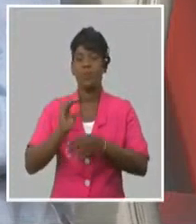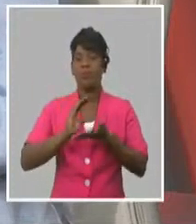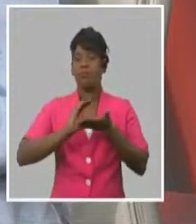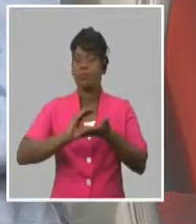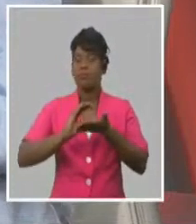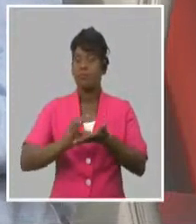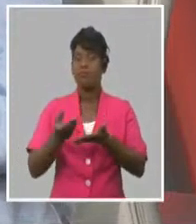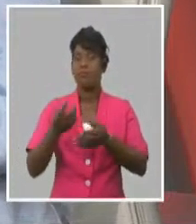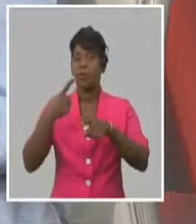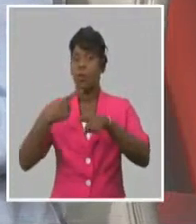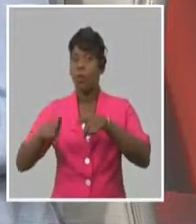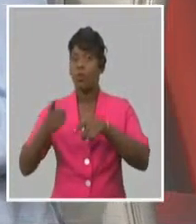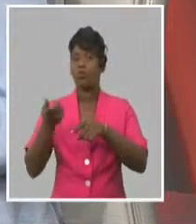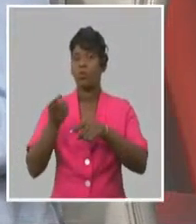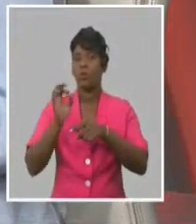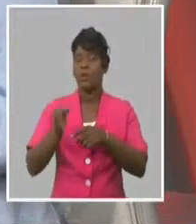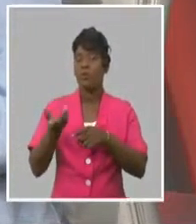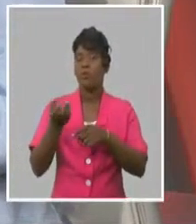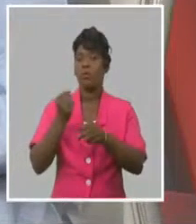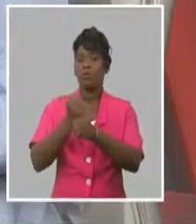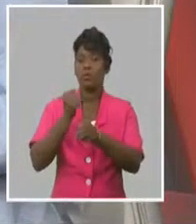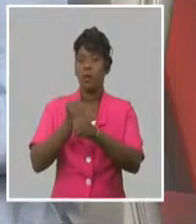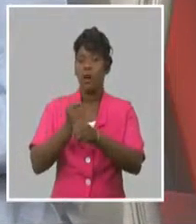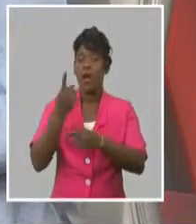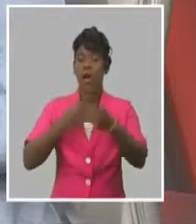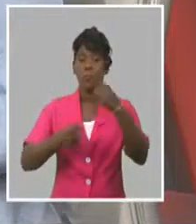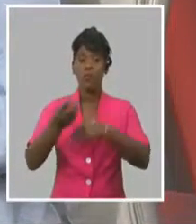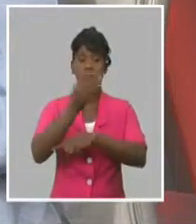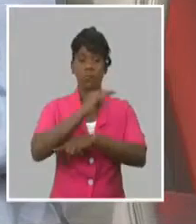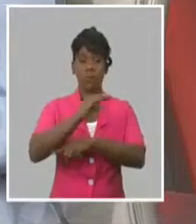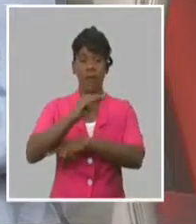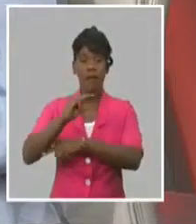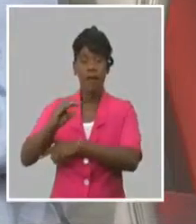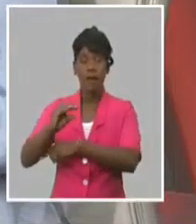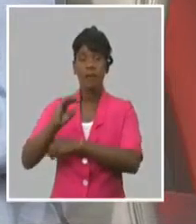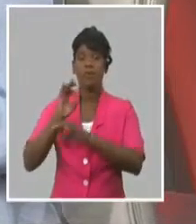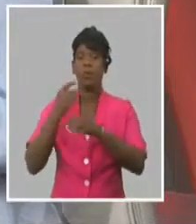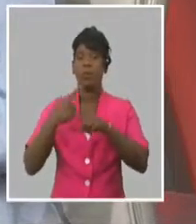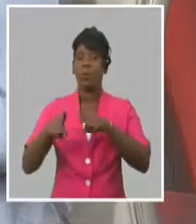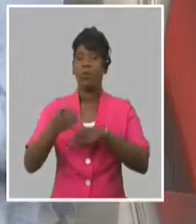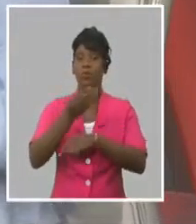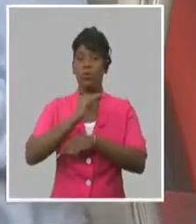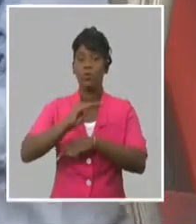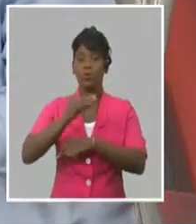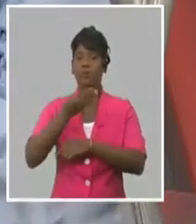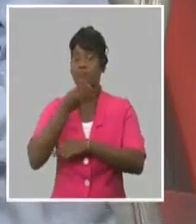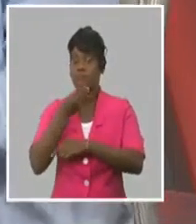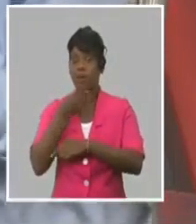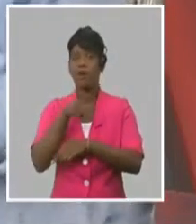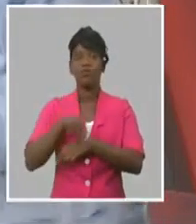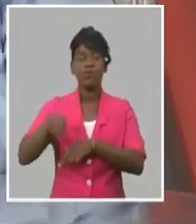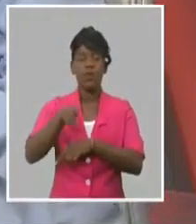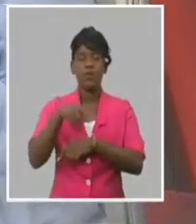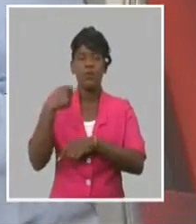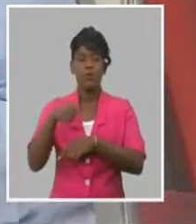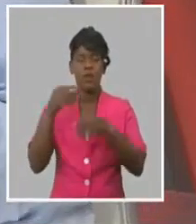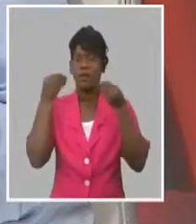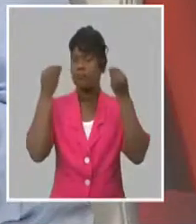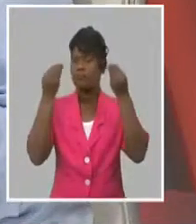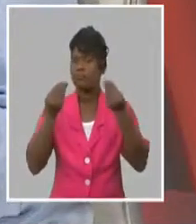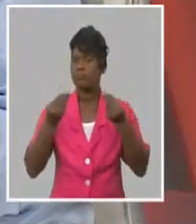y minoristas, y como es lógico, las pensiones y los salarios del sector estatal. O sea que todo lo que en